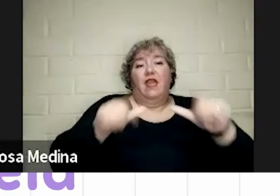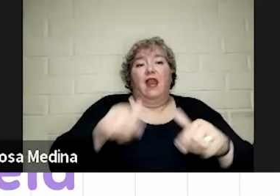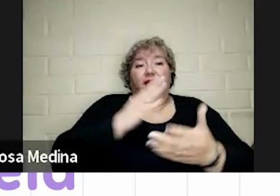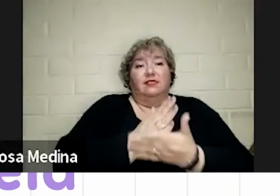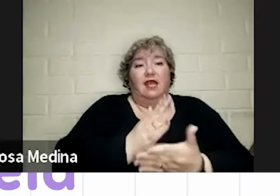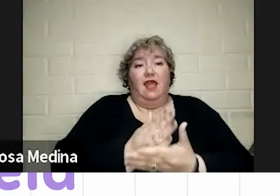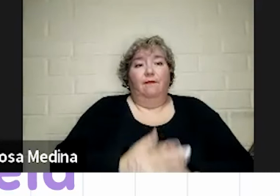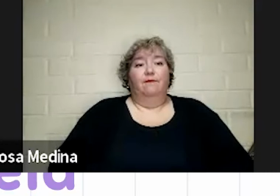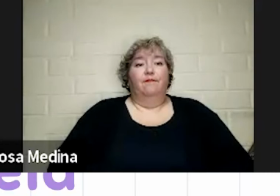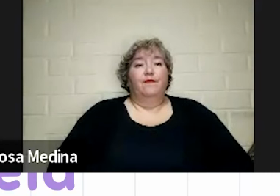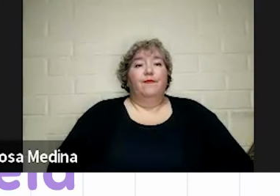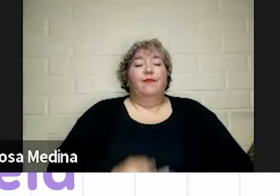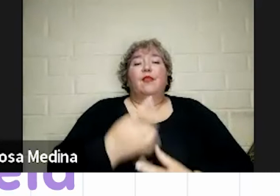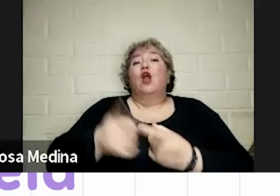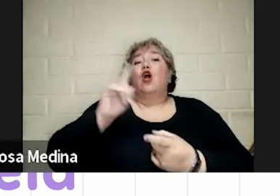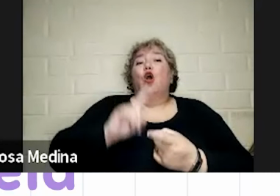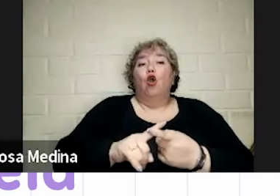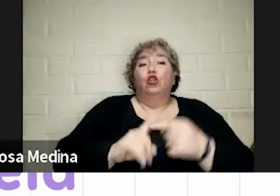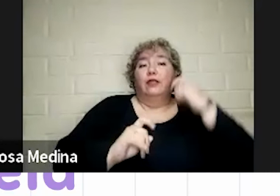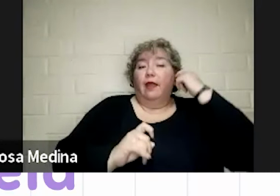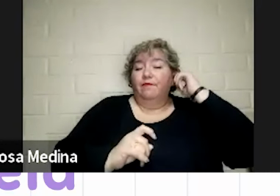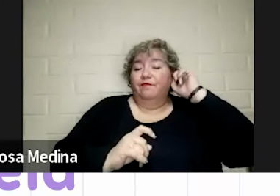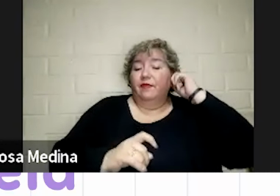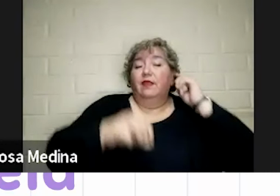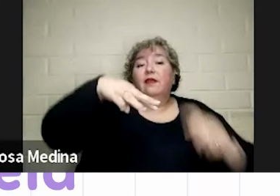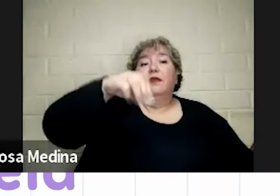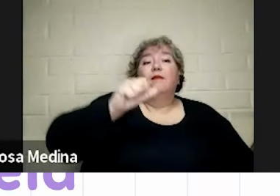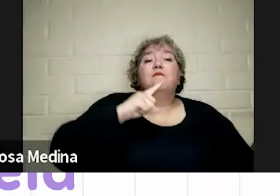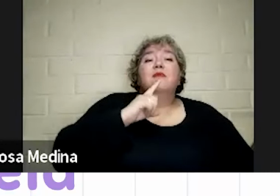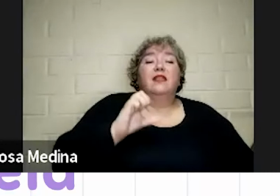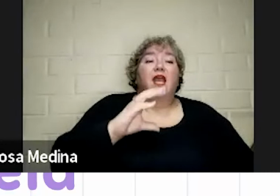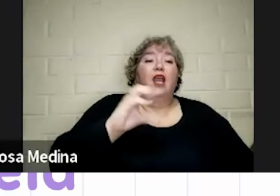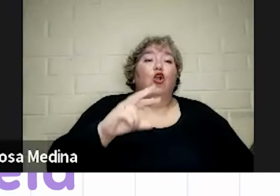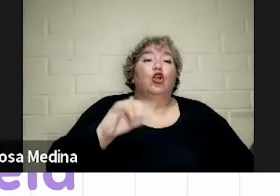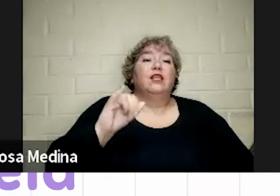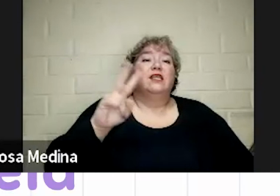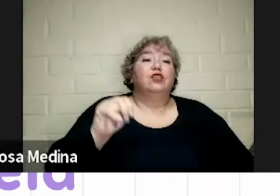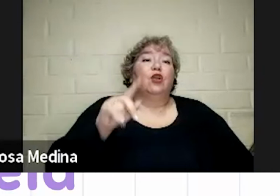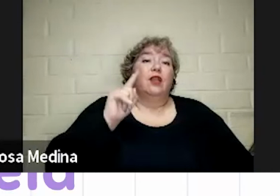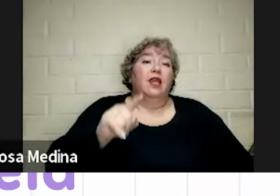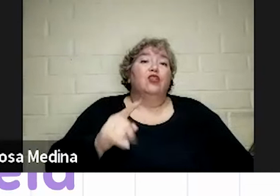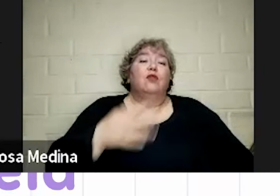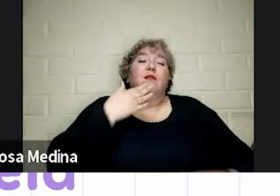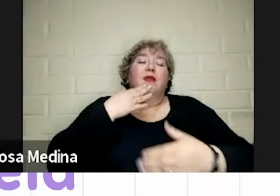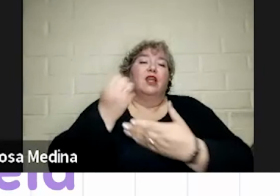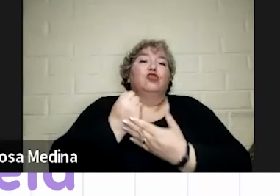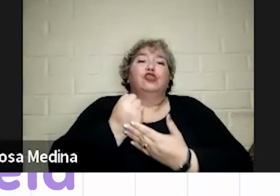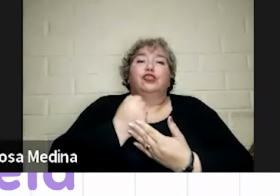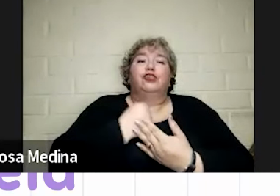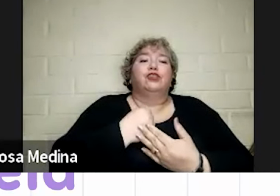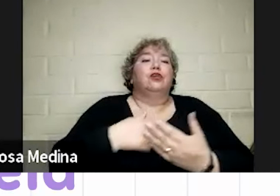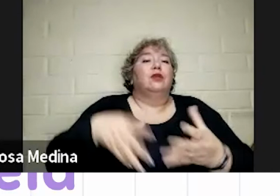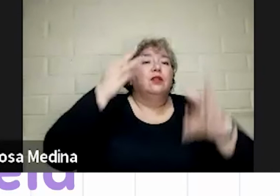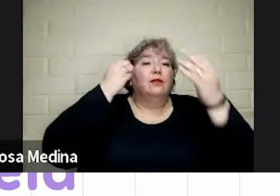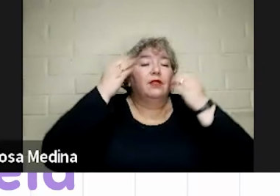Otra de estas funciones ejecutivas superiores es la metacognición, que en el fondo es reflexionar sobre nuestros aprendizajes. ¿Ya? Como